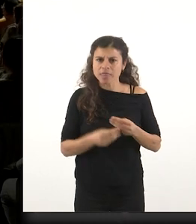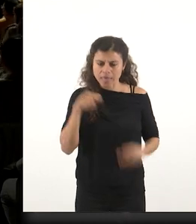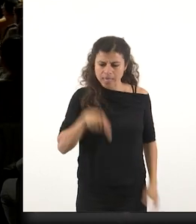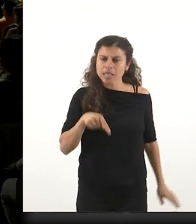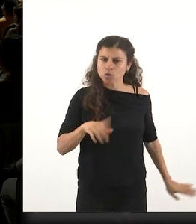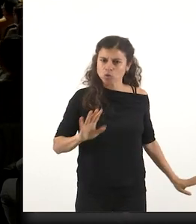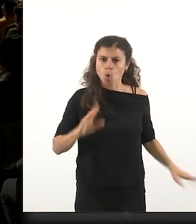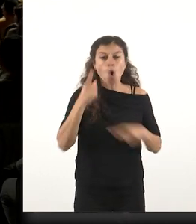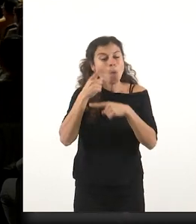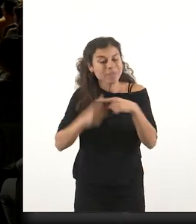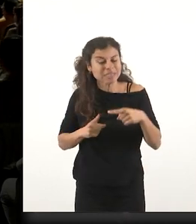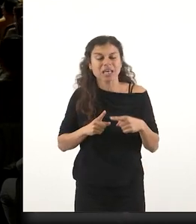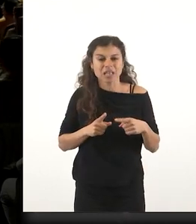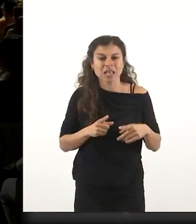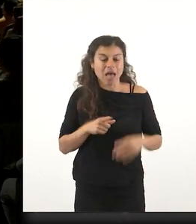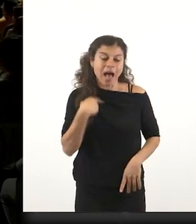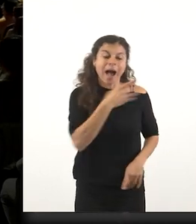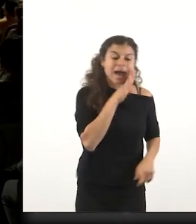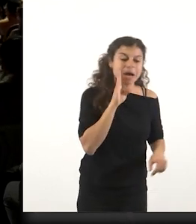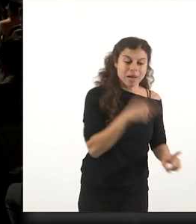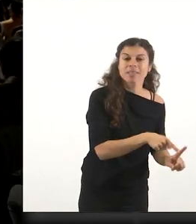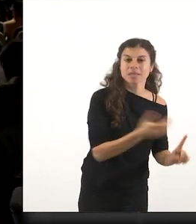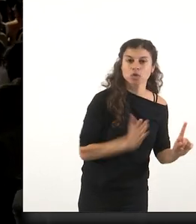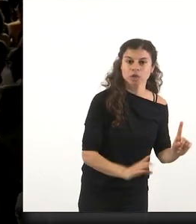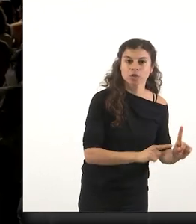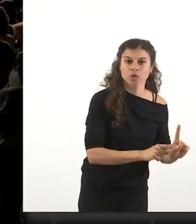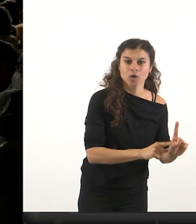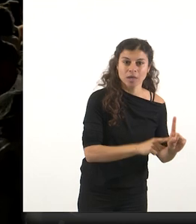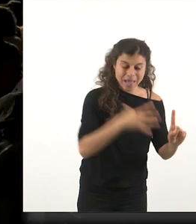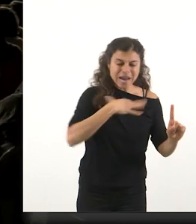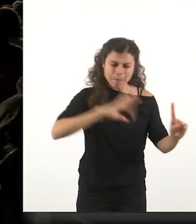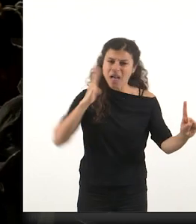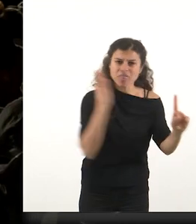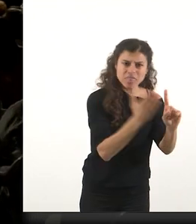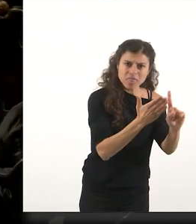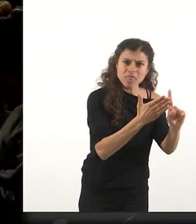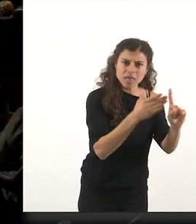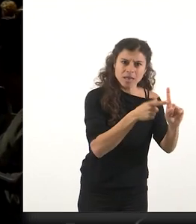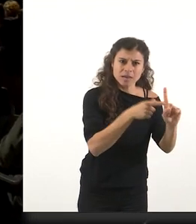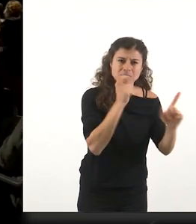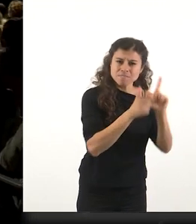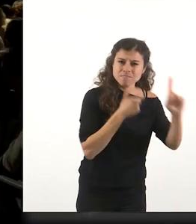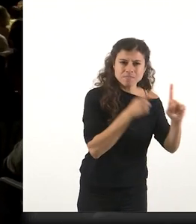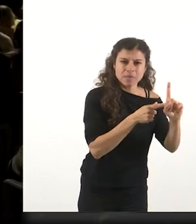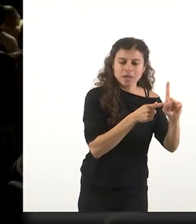de hacer esto o la mitad de esto a la madre de sus criaturas, me da igual que la haga delante, que la haga detrás, porque la peor violencia está